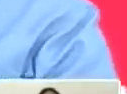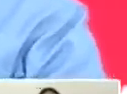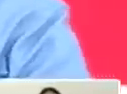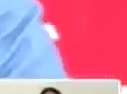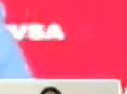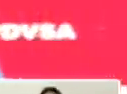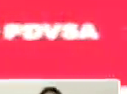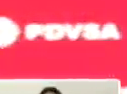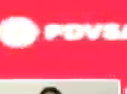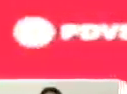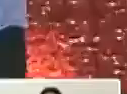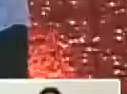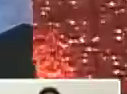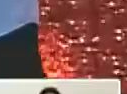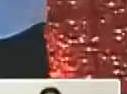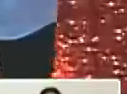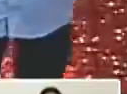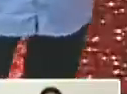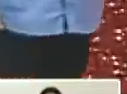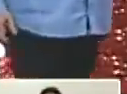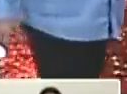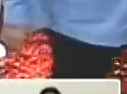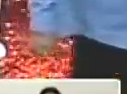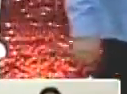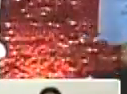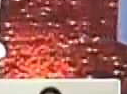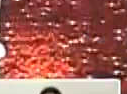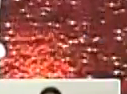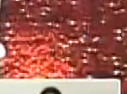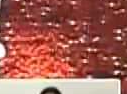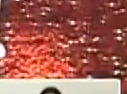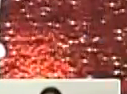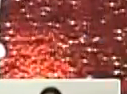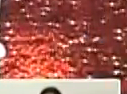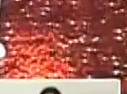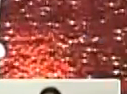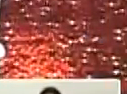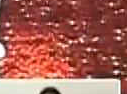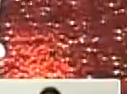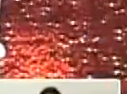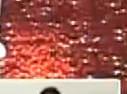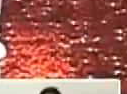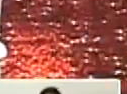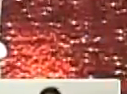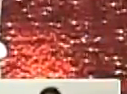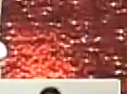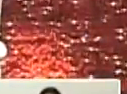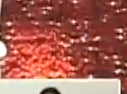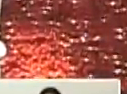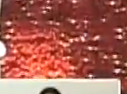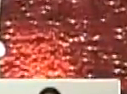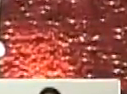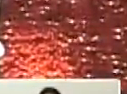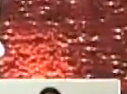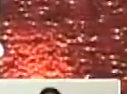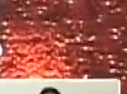Bueno. Que Dios me lo bendiga. Excelente, excelente. Hay que dejar los